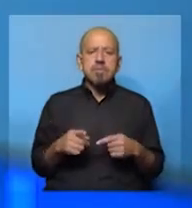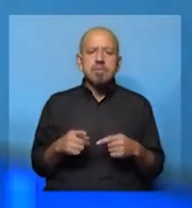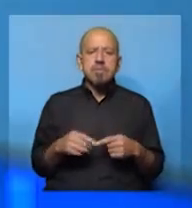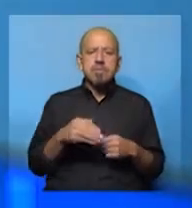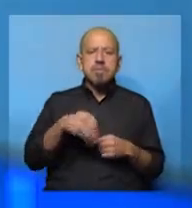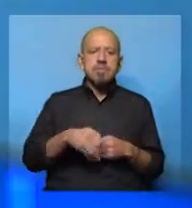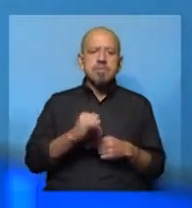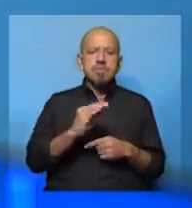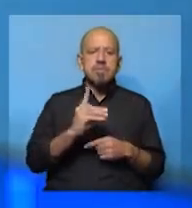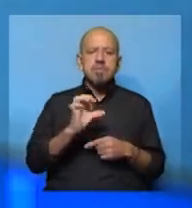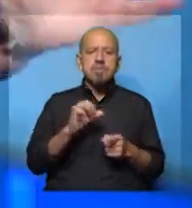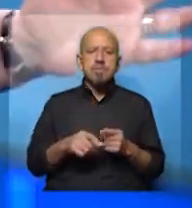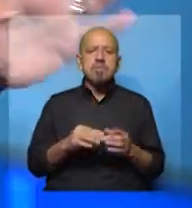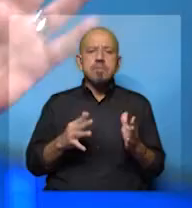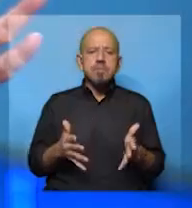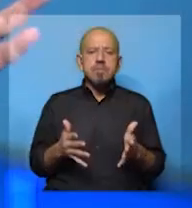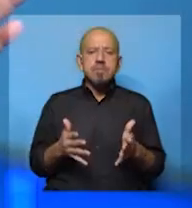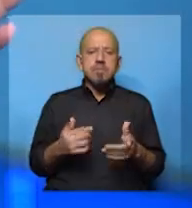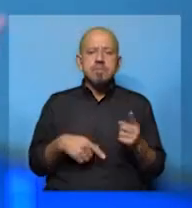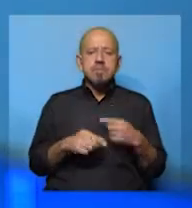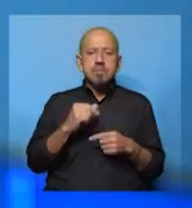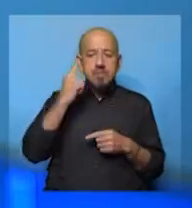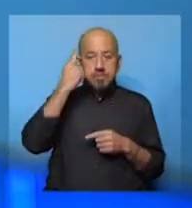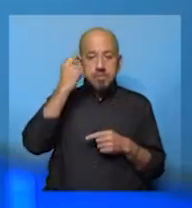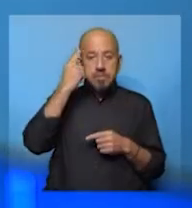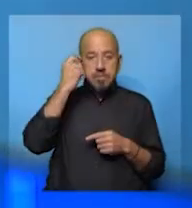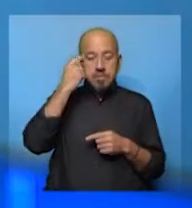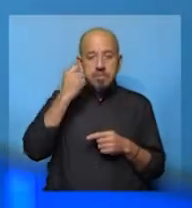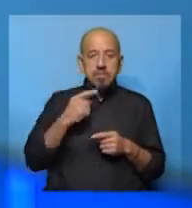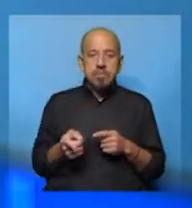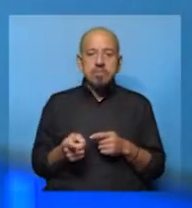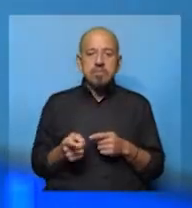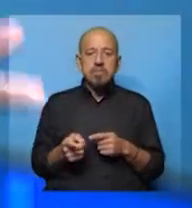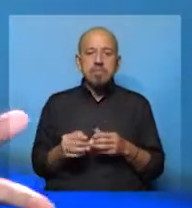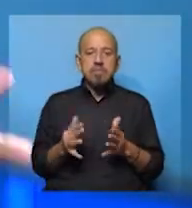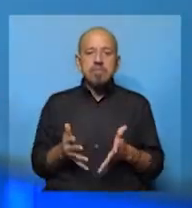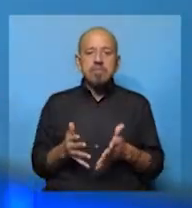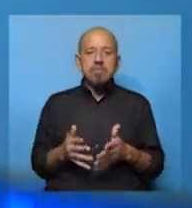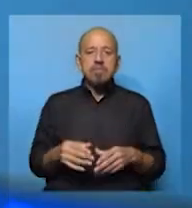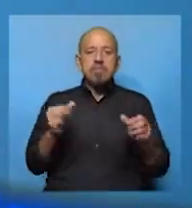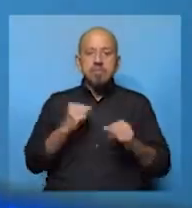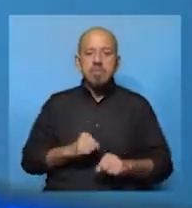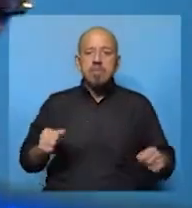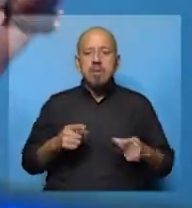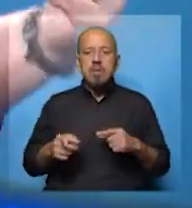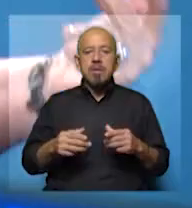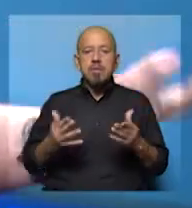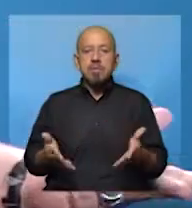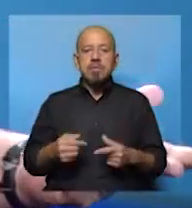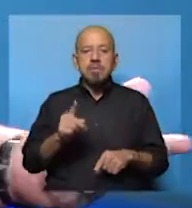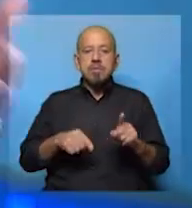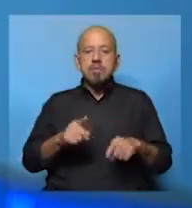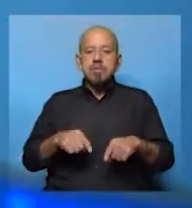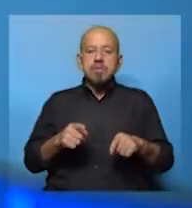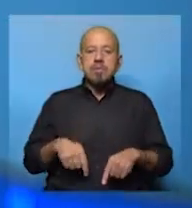ella ministro de Industria tuvimos la misma experiencia Y eso significa capacidad de articulación capacidad de gestionar con